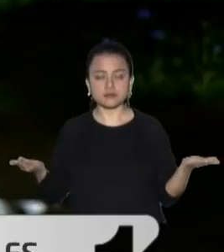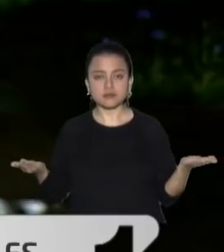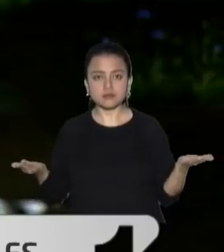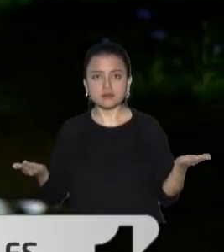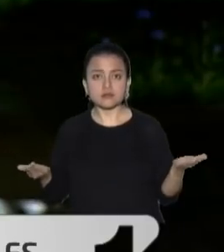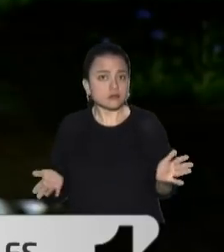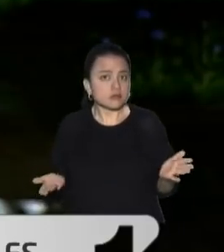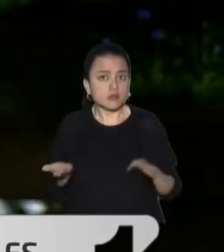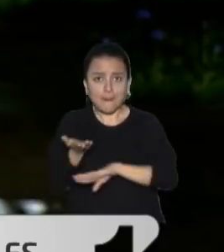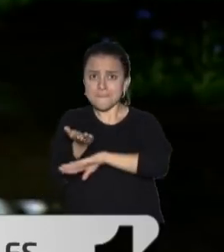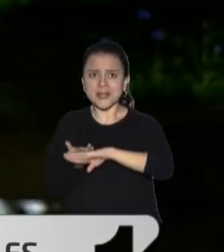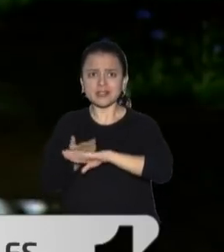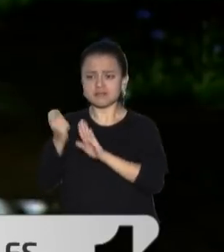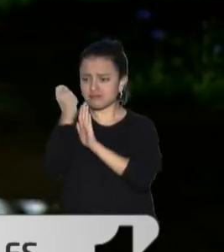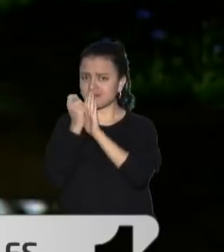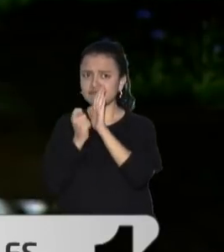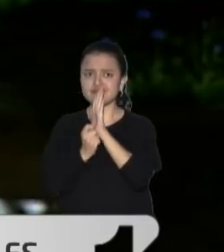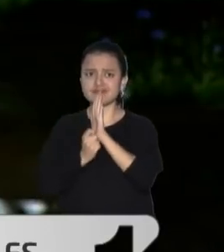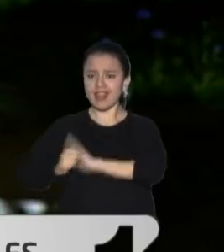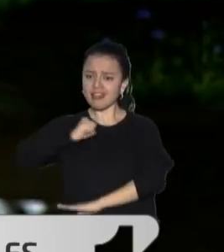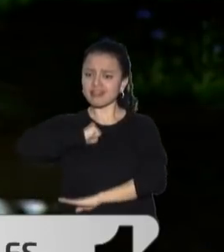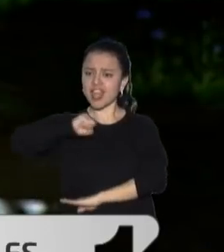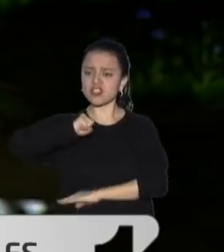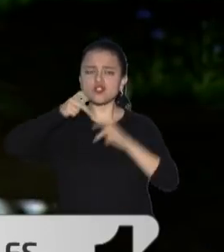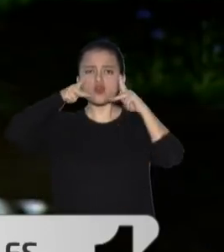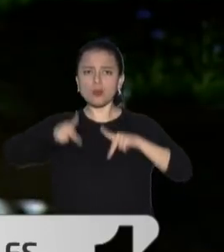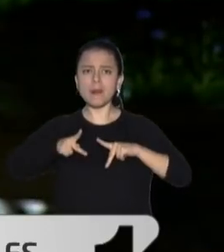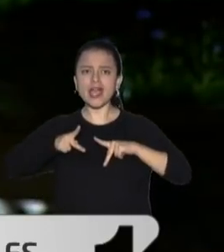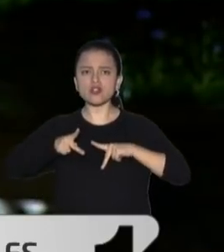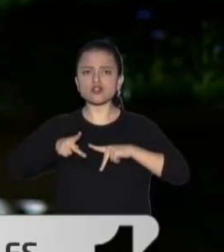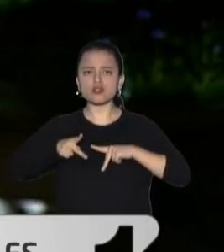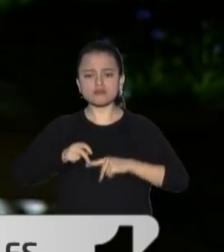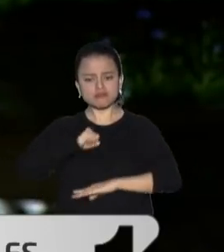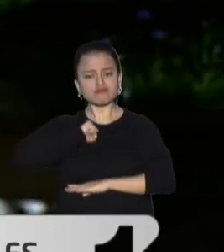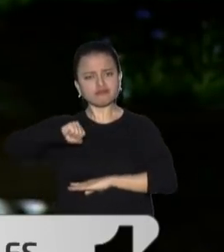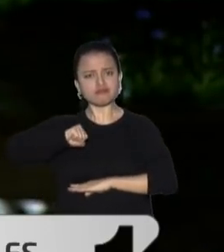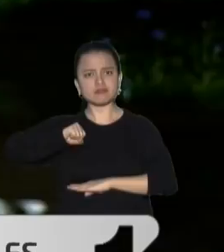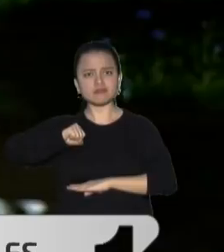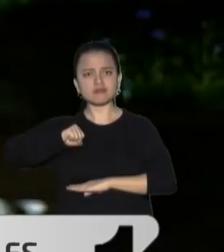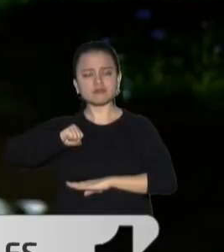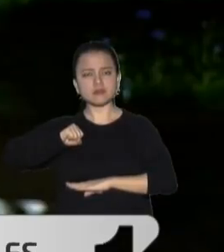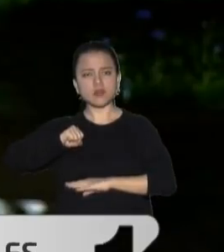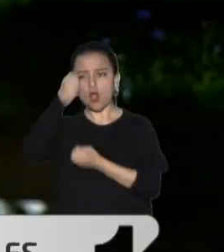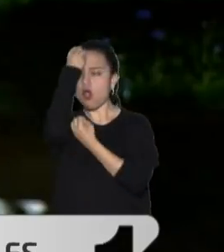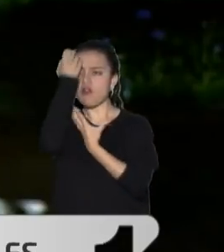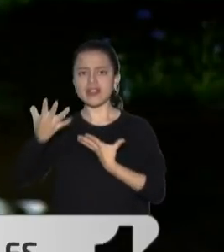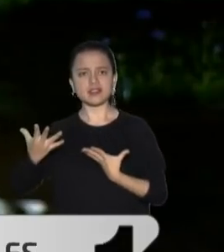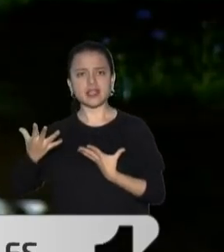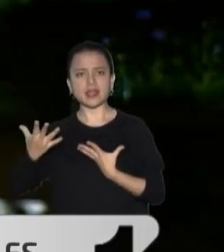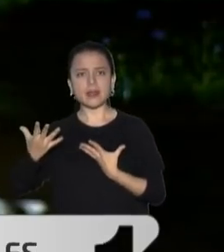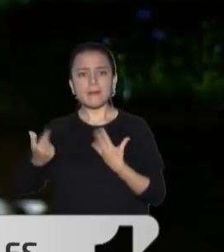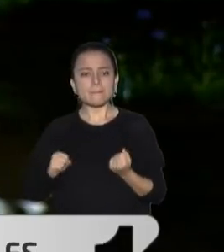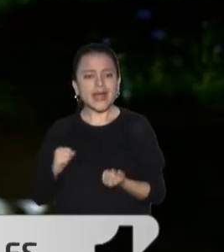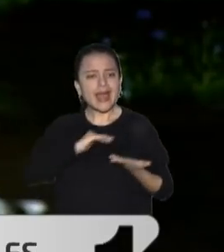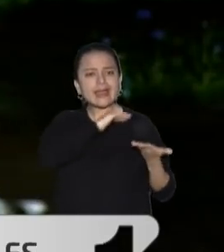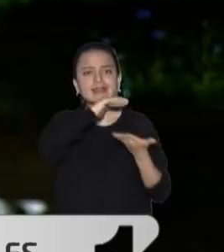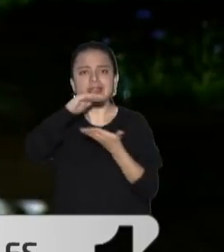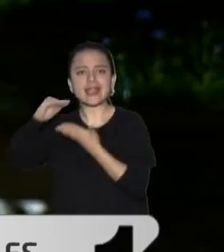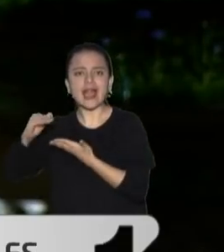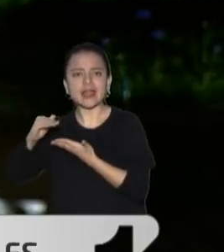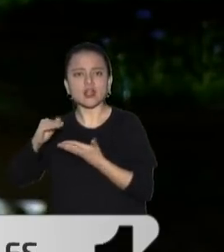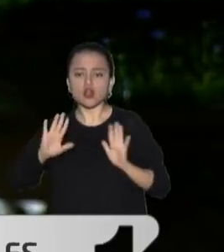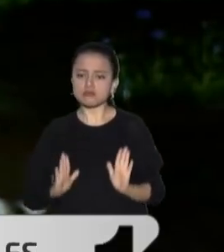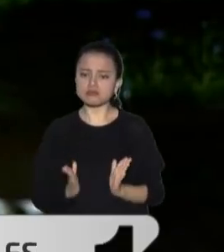del estricto cumplimiento de los derechos humanos y su protección, le permitan a todos los